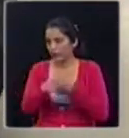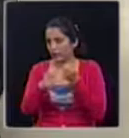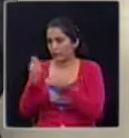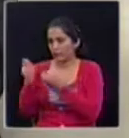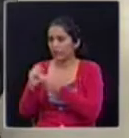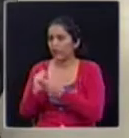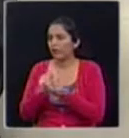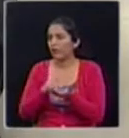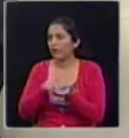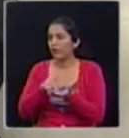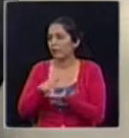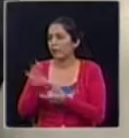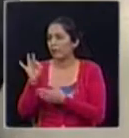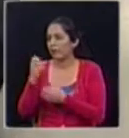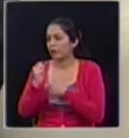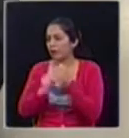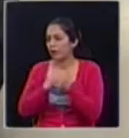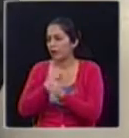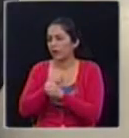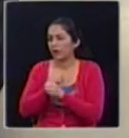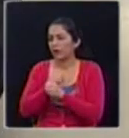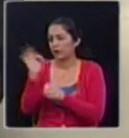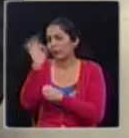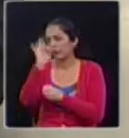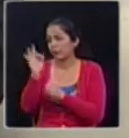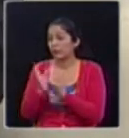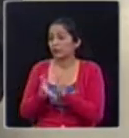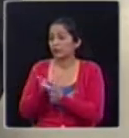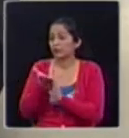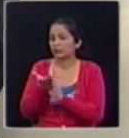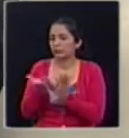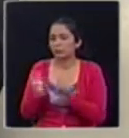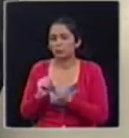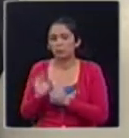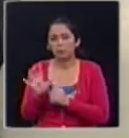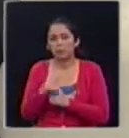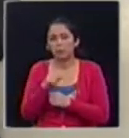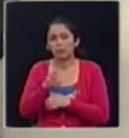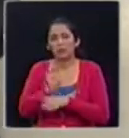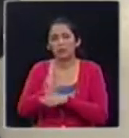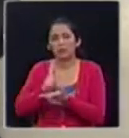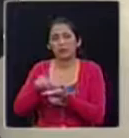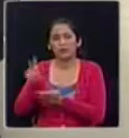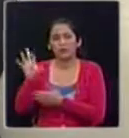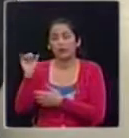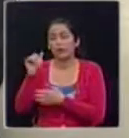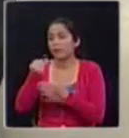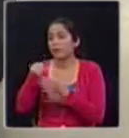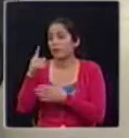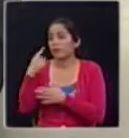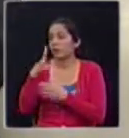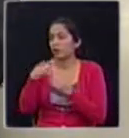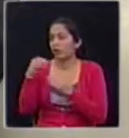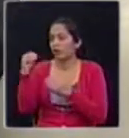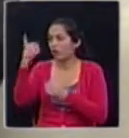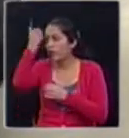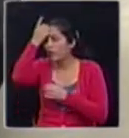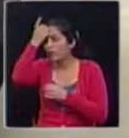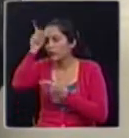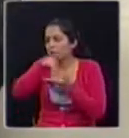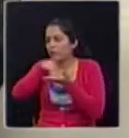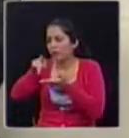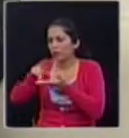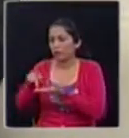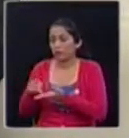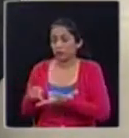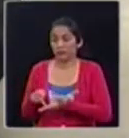9%. El Ecuador en los próximos 5 años tiene que pagar alrededor de 9.000 millones de dólares en deuda, imagínense. Entonces,